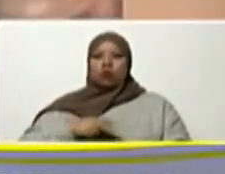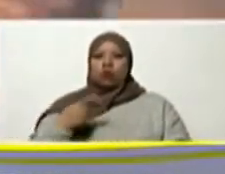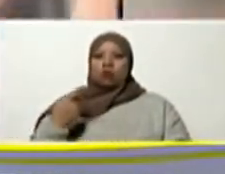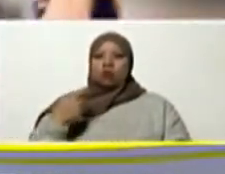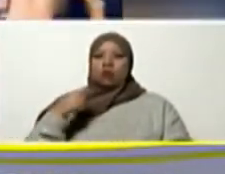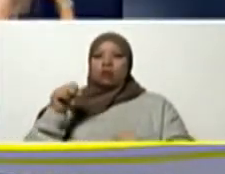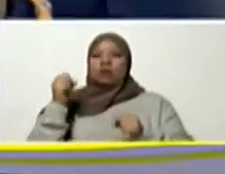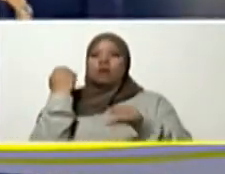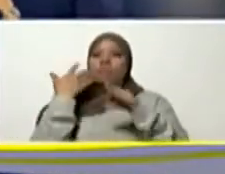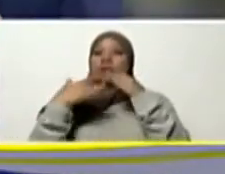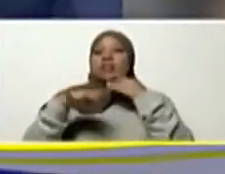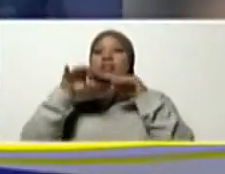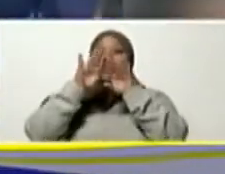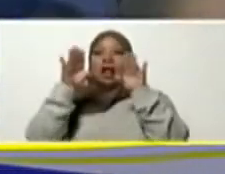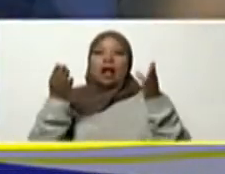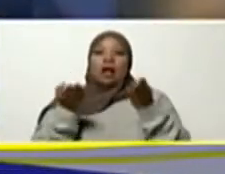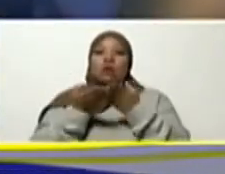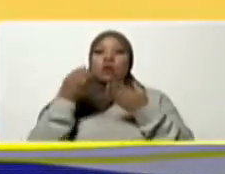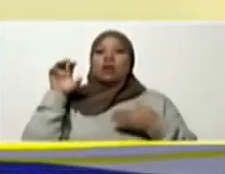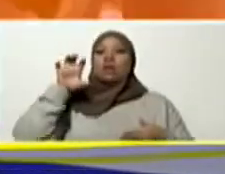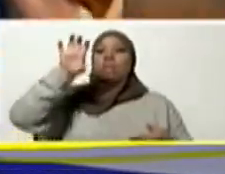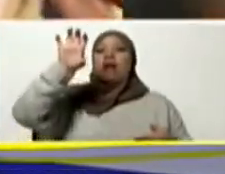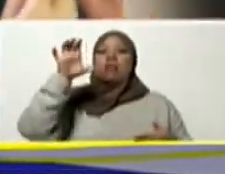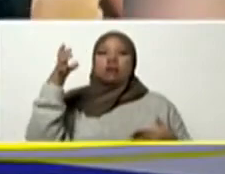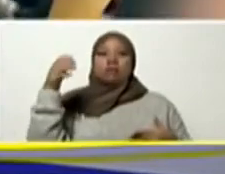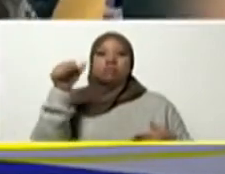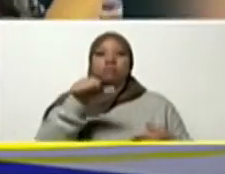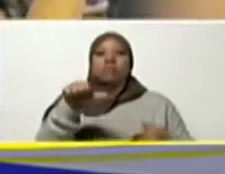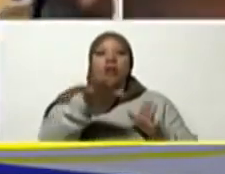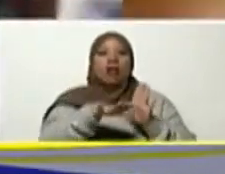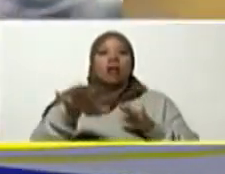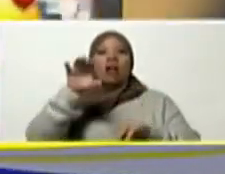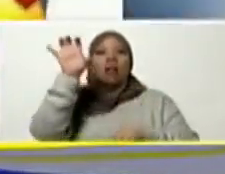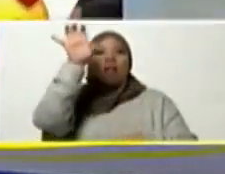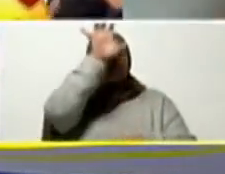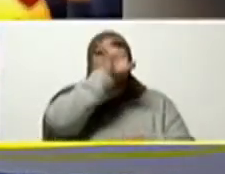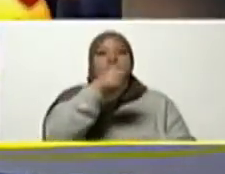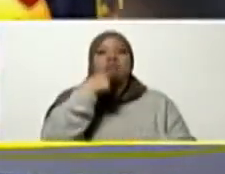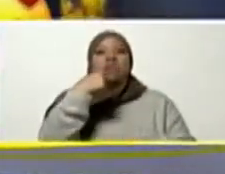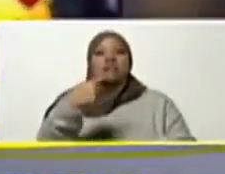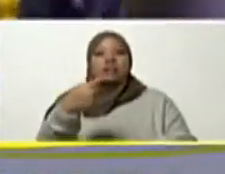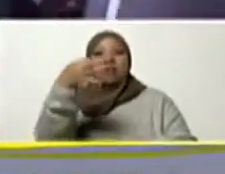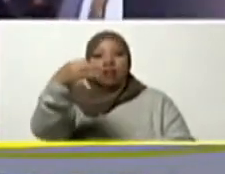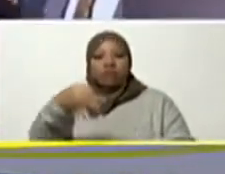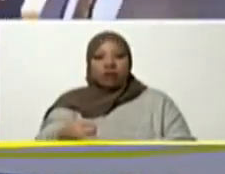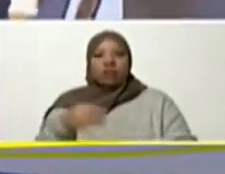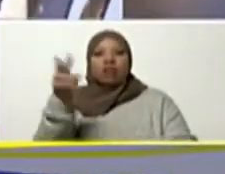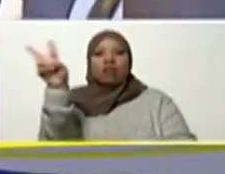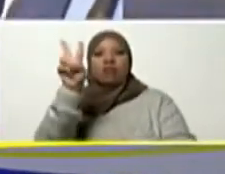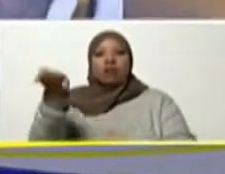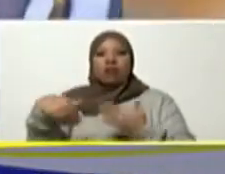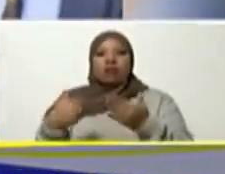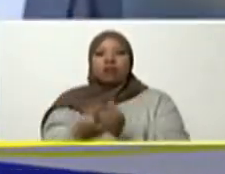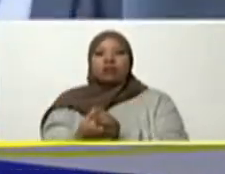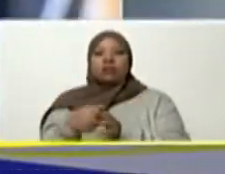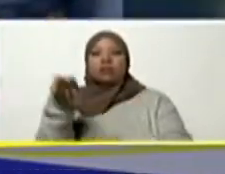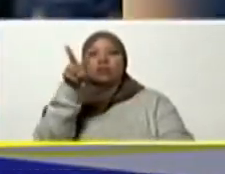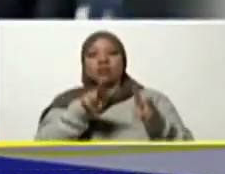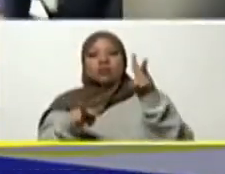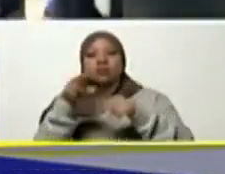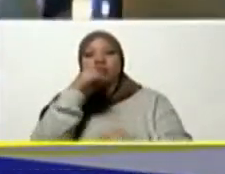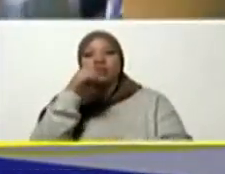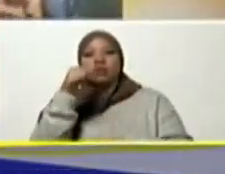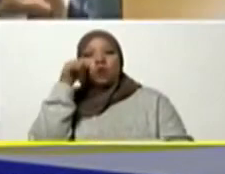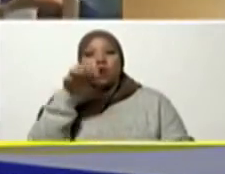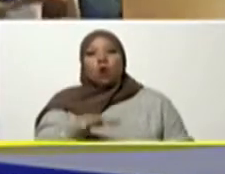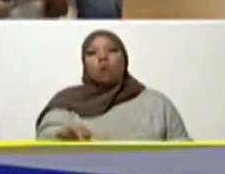llega el mensaje de nuestra patria, hasta dónde llega la verdad de Venezuela, a la profundidad de un bazar, a la profundidad de